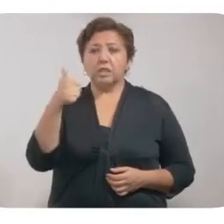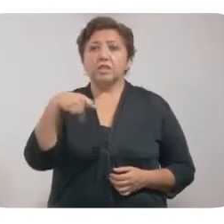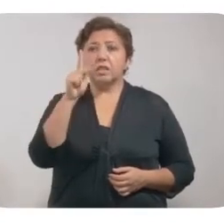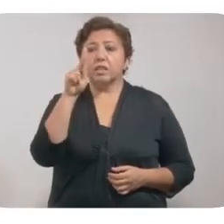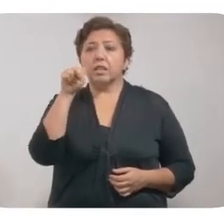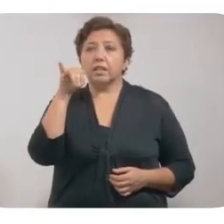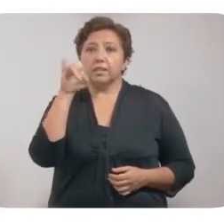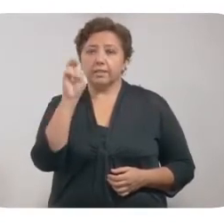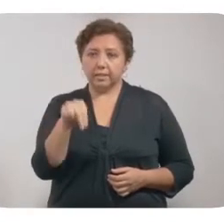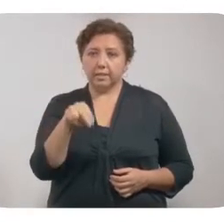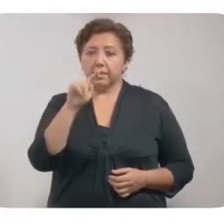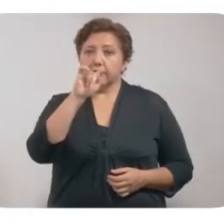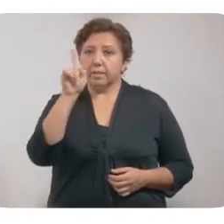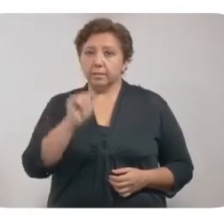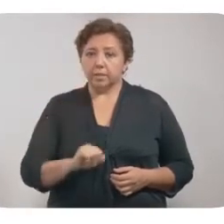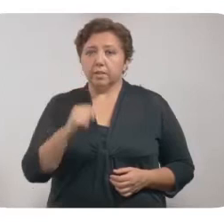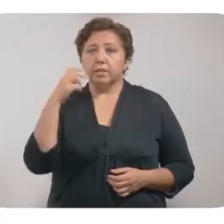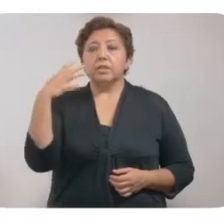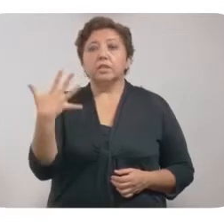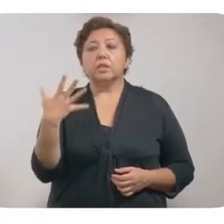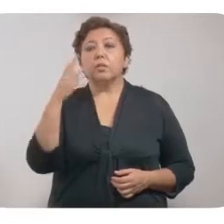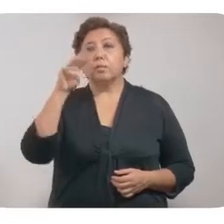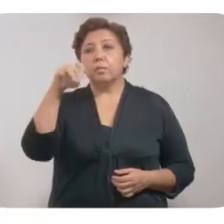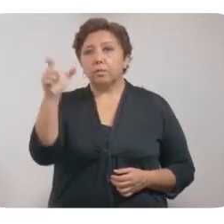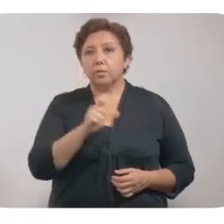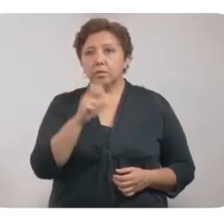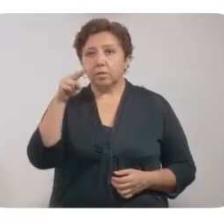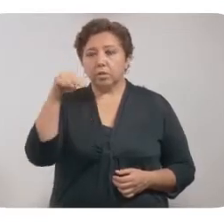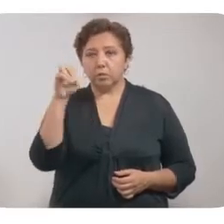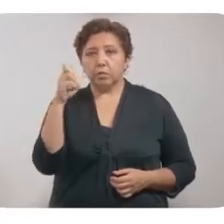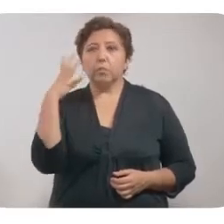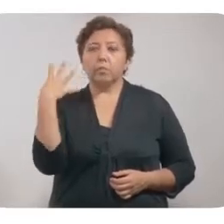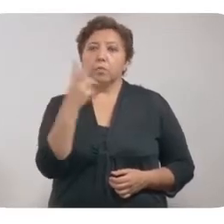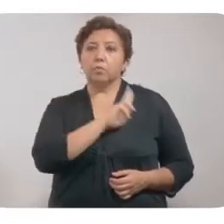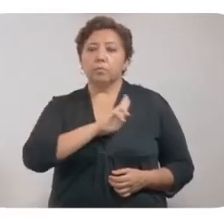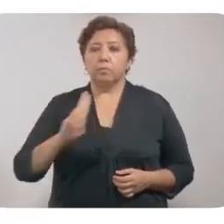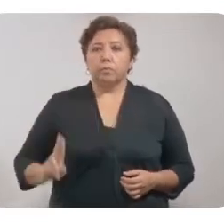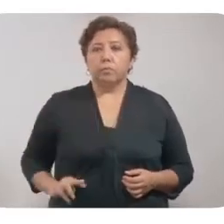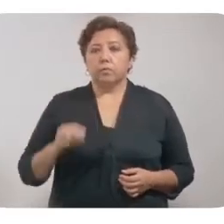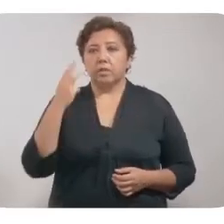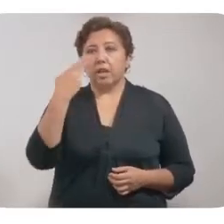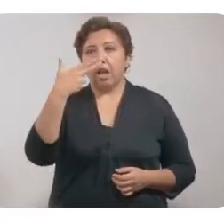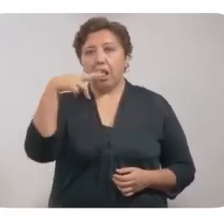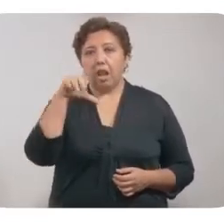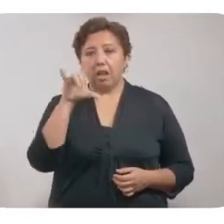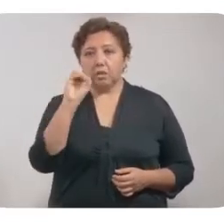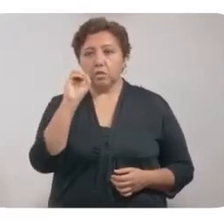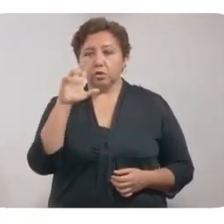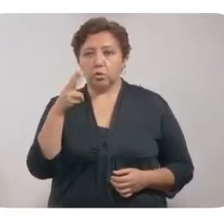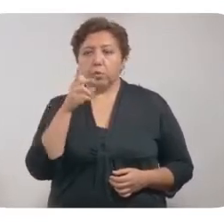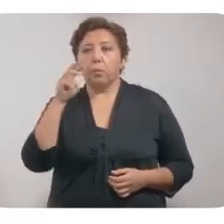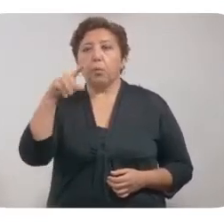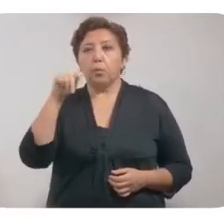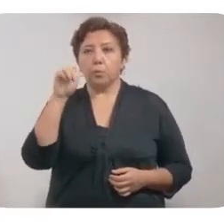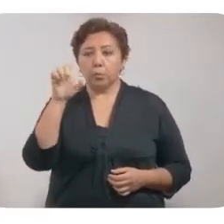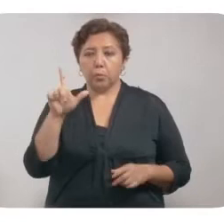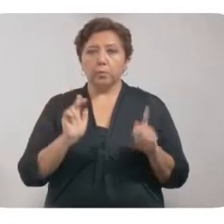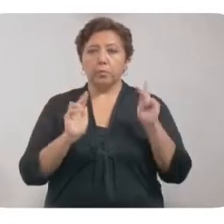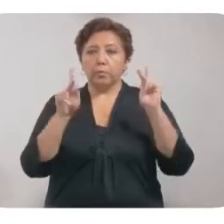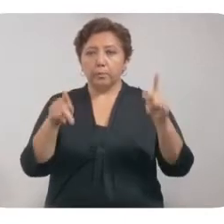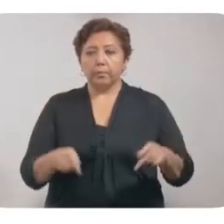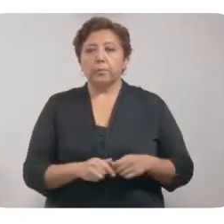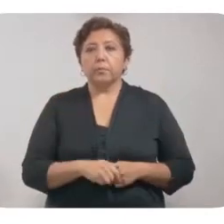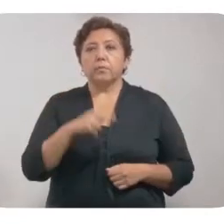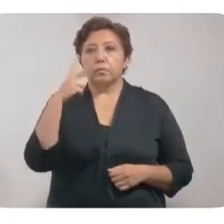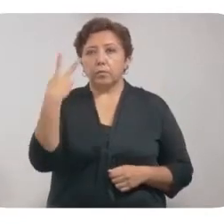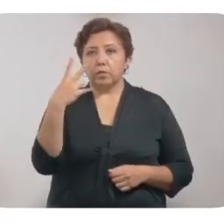Canacín y Tizimín, 5 en Maxcanú y Tecash, 4 en Humán, 3 en Jalachó, Junucmá, Motul y Progreso,